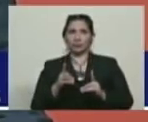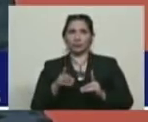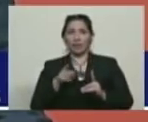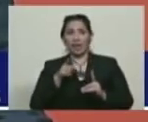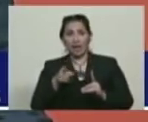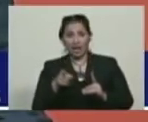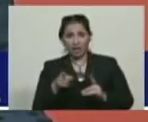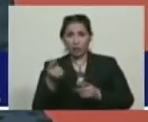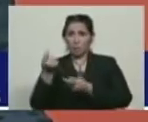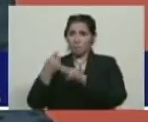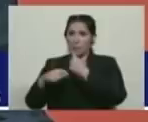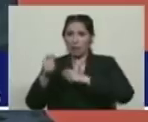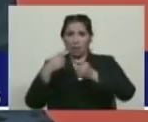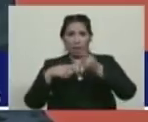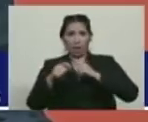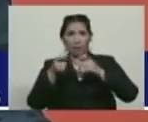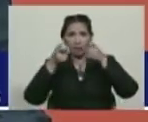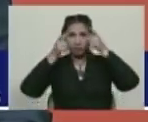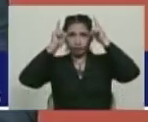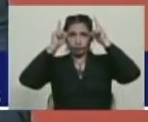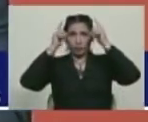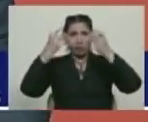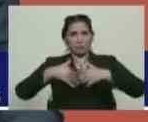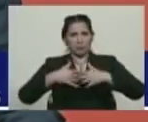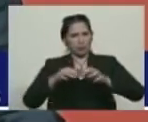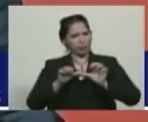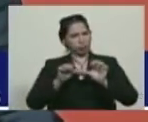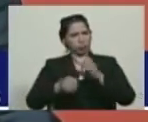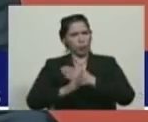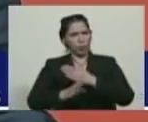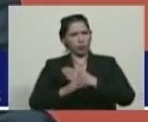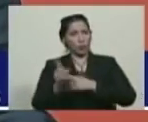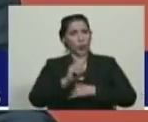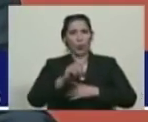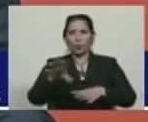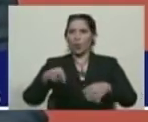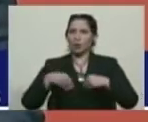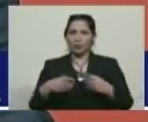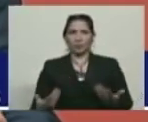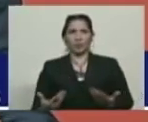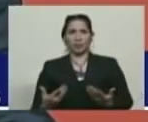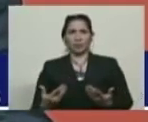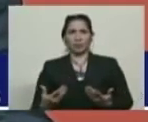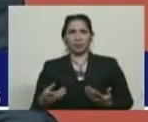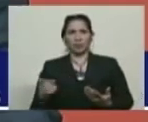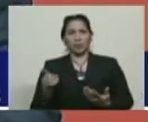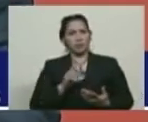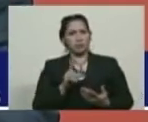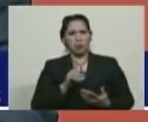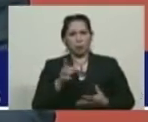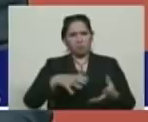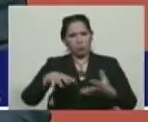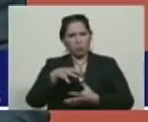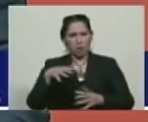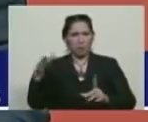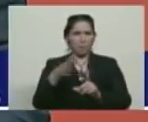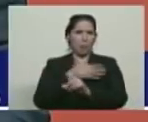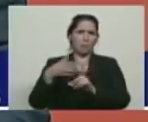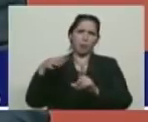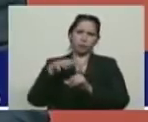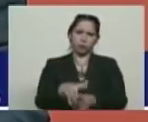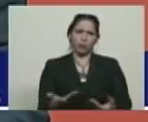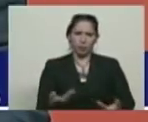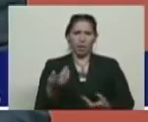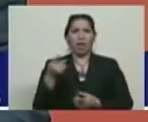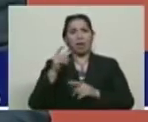de esos mataderos continúe no vamos a afectar no vamos a afectar ese tipo